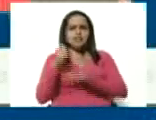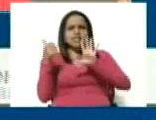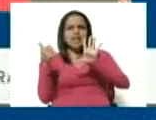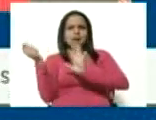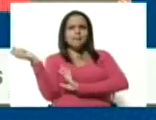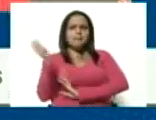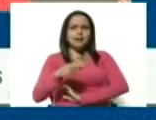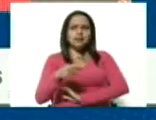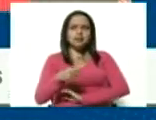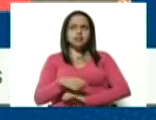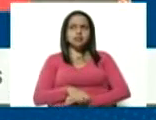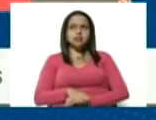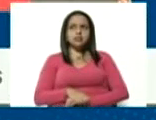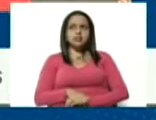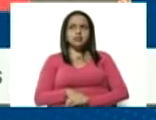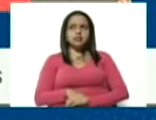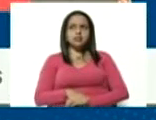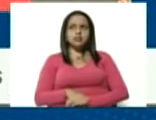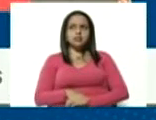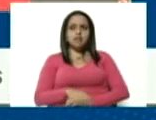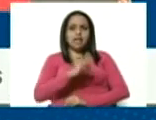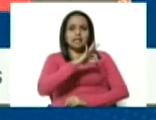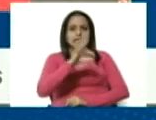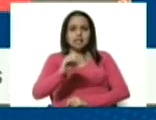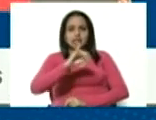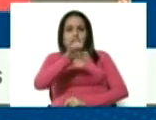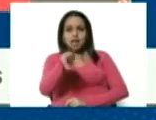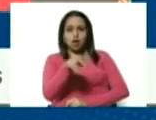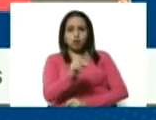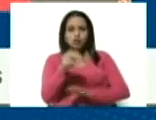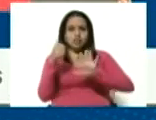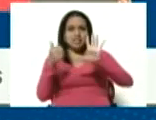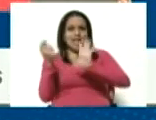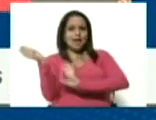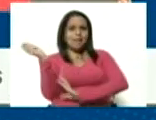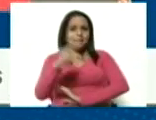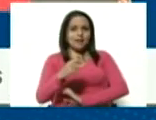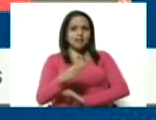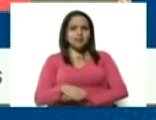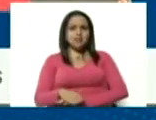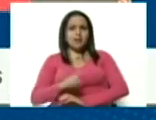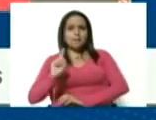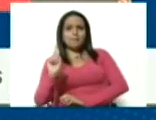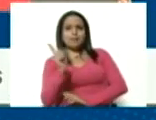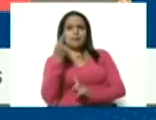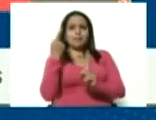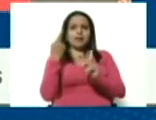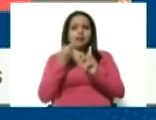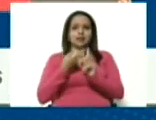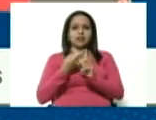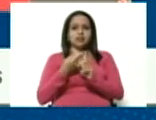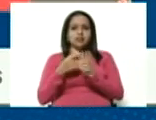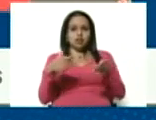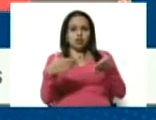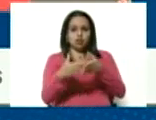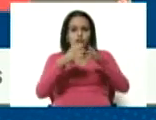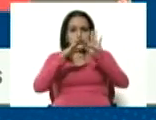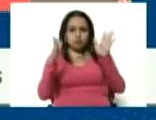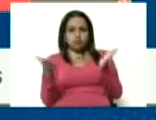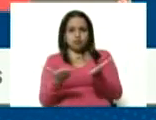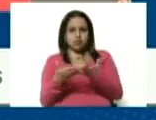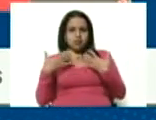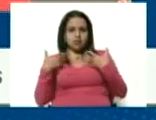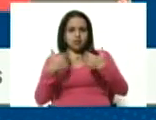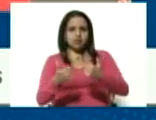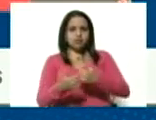6 meses, 30 de junio, se cumplen 6 meses desde la primera vez que la Organización Mundial de la